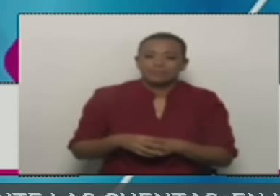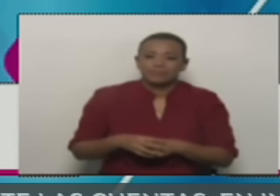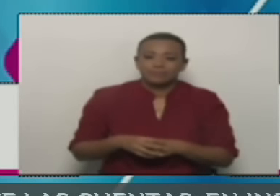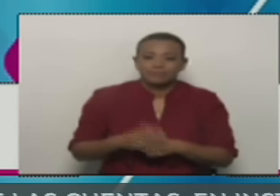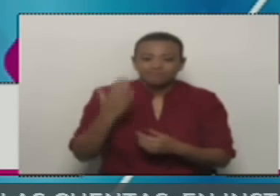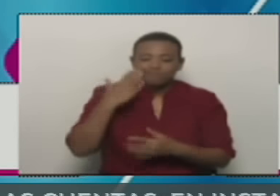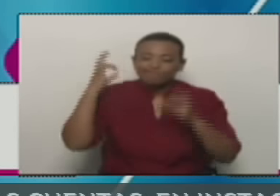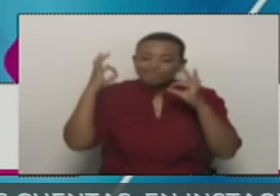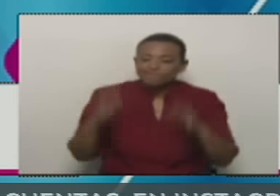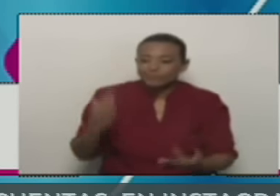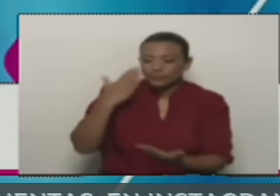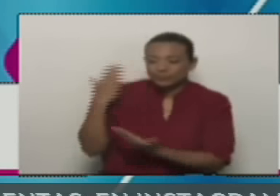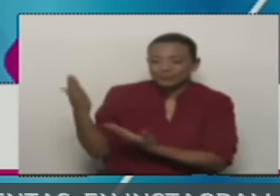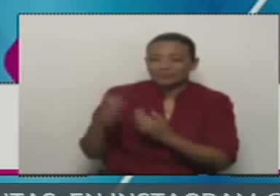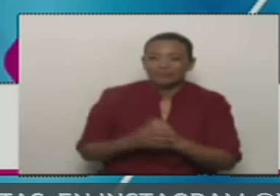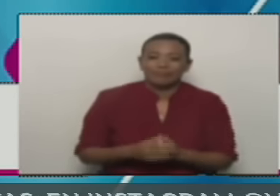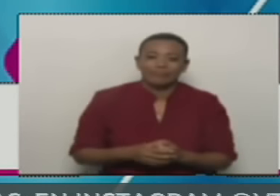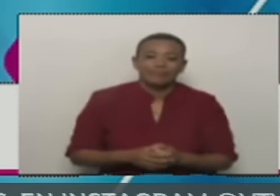bienvenido.